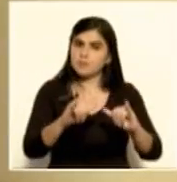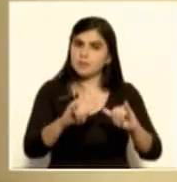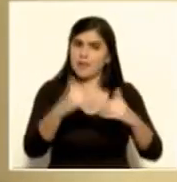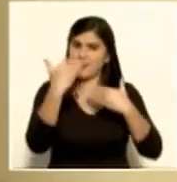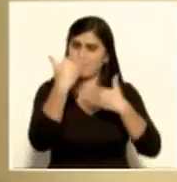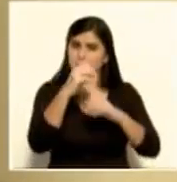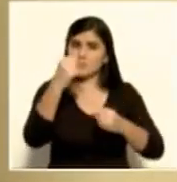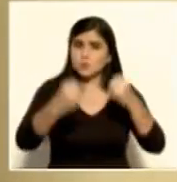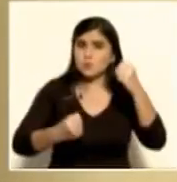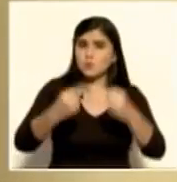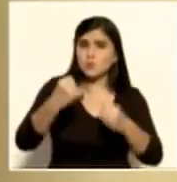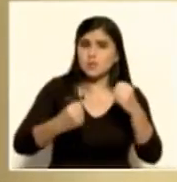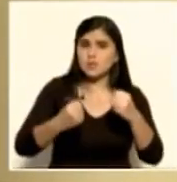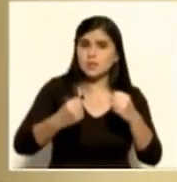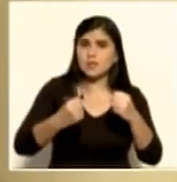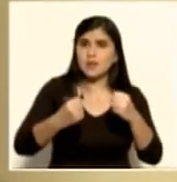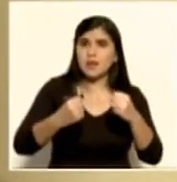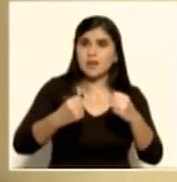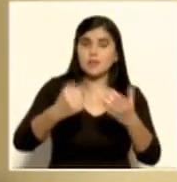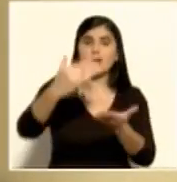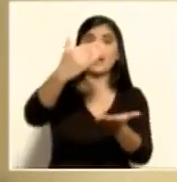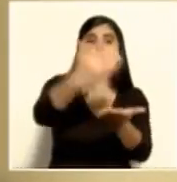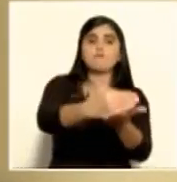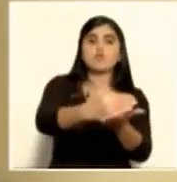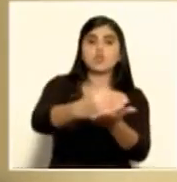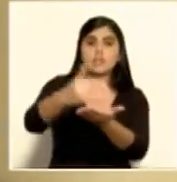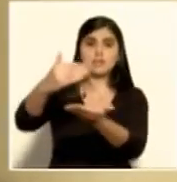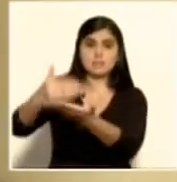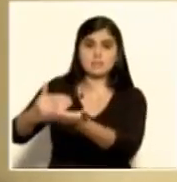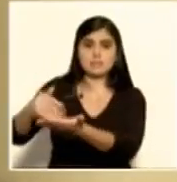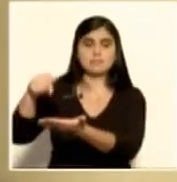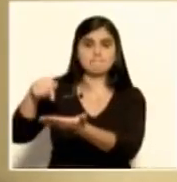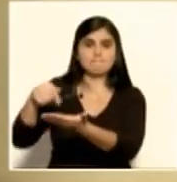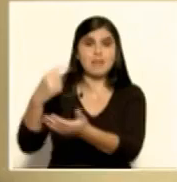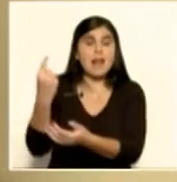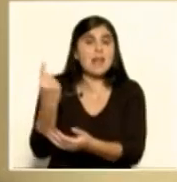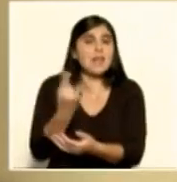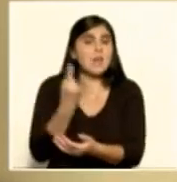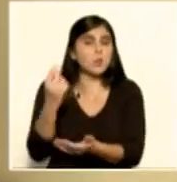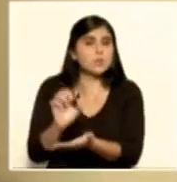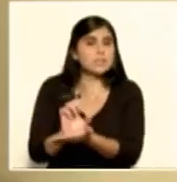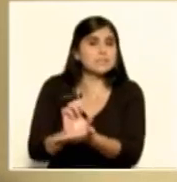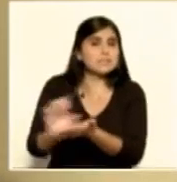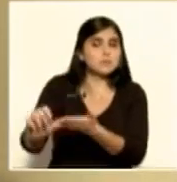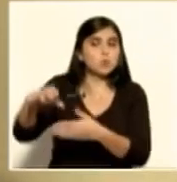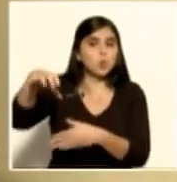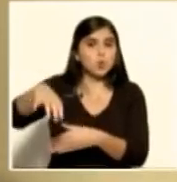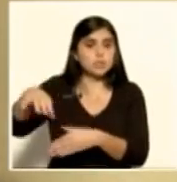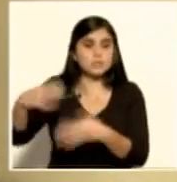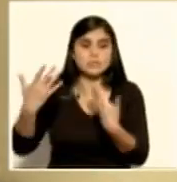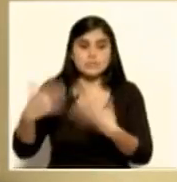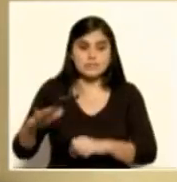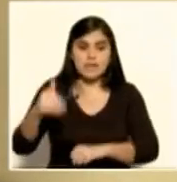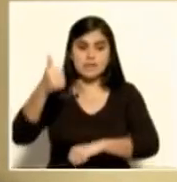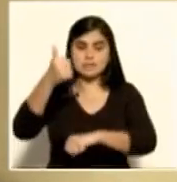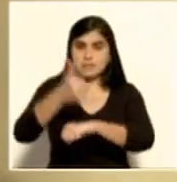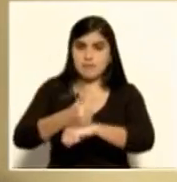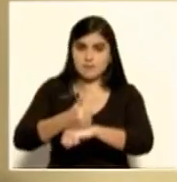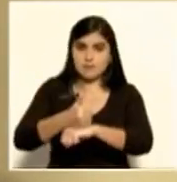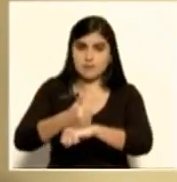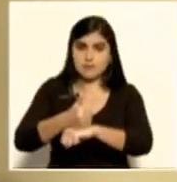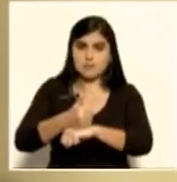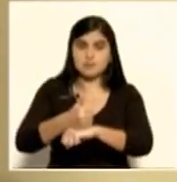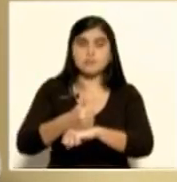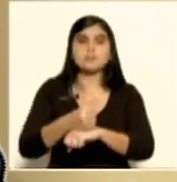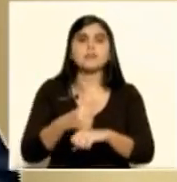vehicular diferenciada en las fronteras. La única excepción de los cantones que ya estaban establecidos para la restricción vehicular